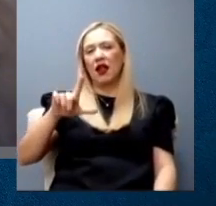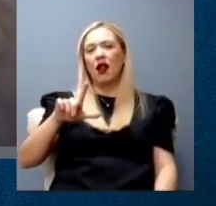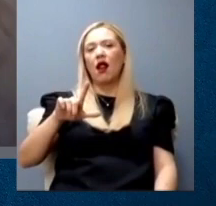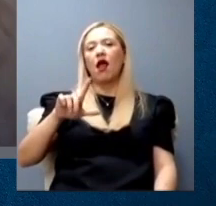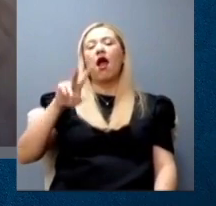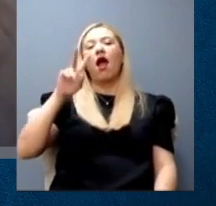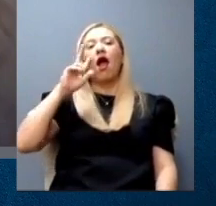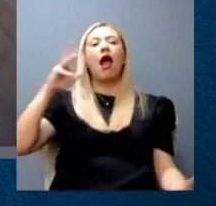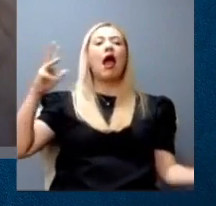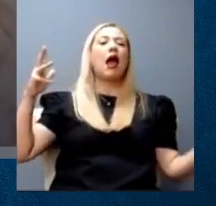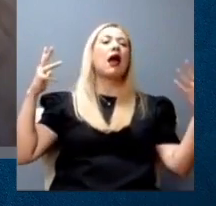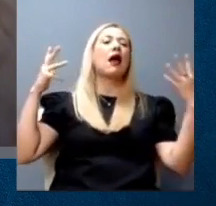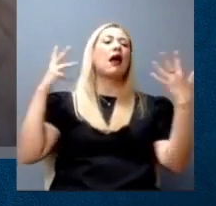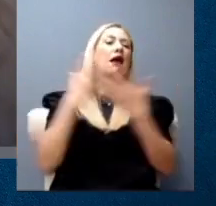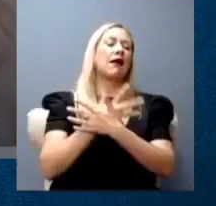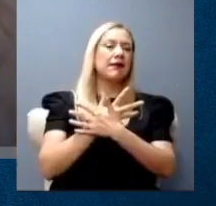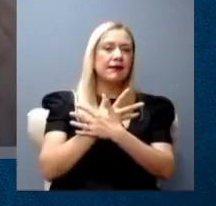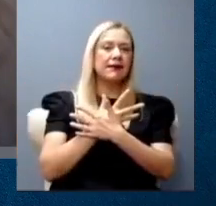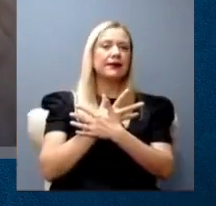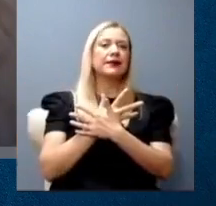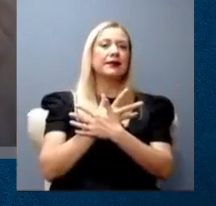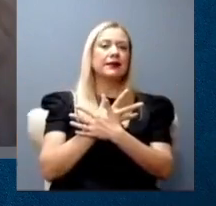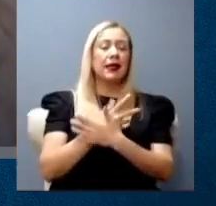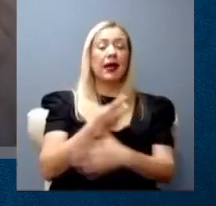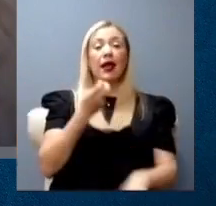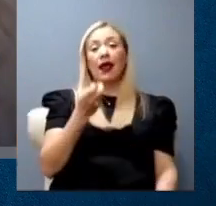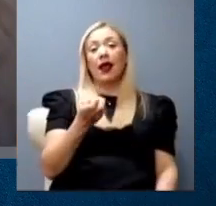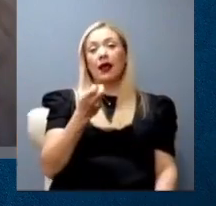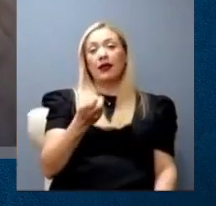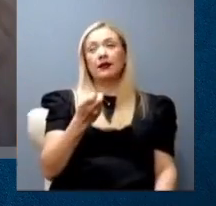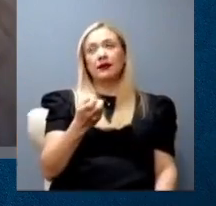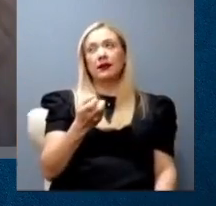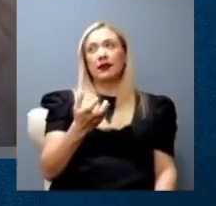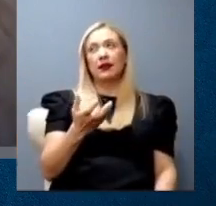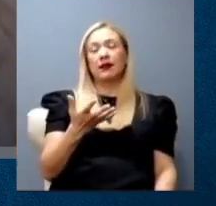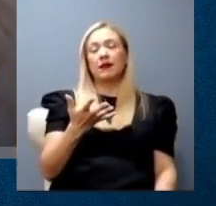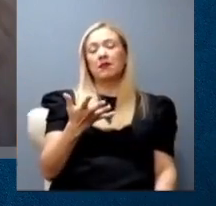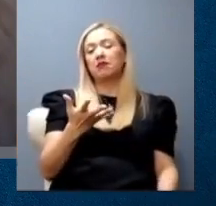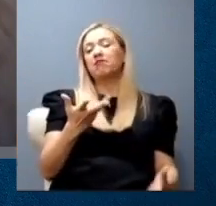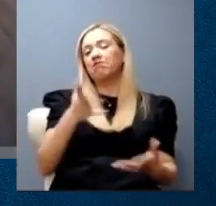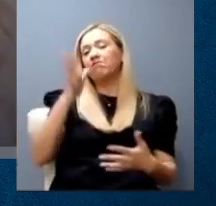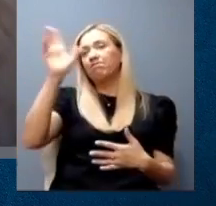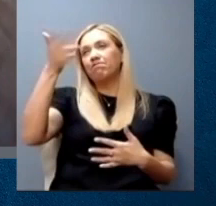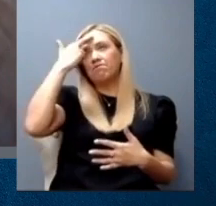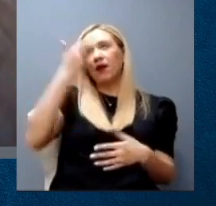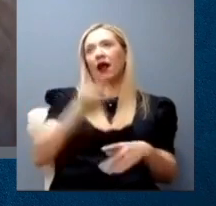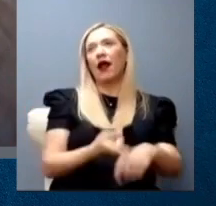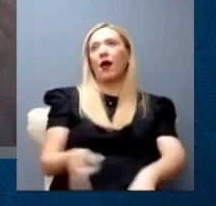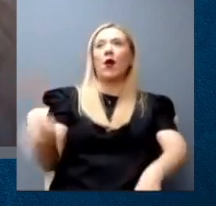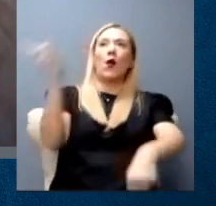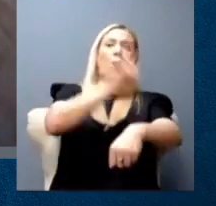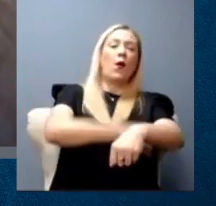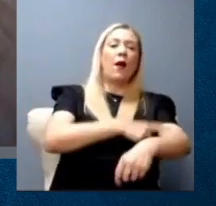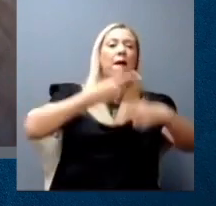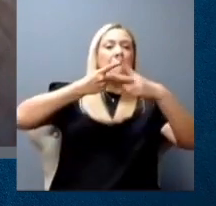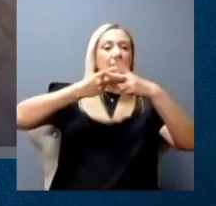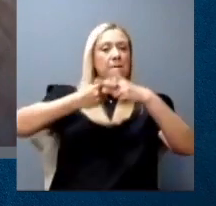pudo irse dando. Entonces, pues esto era más o menos la situación previa, ¿no? De hecho,